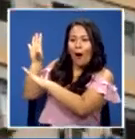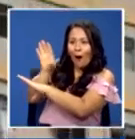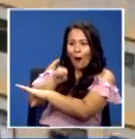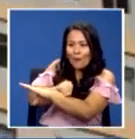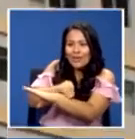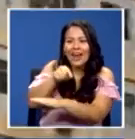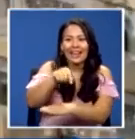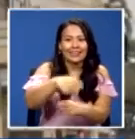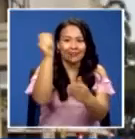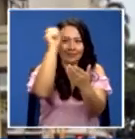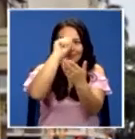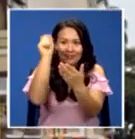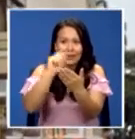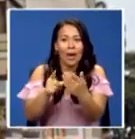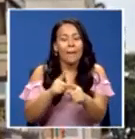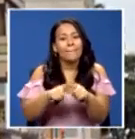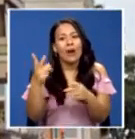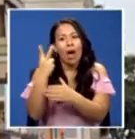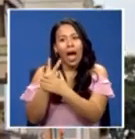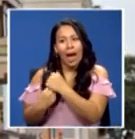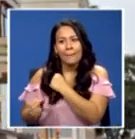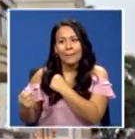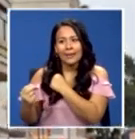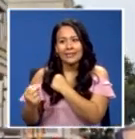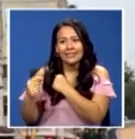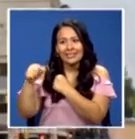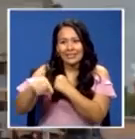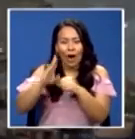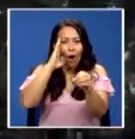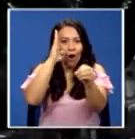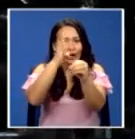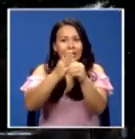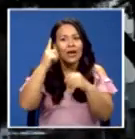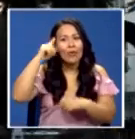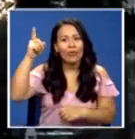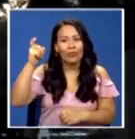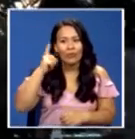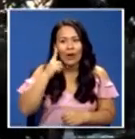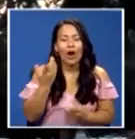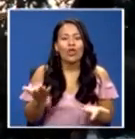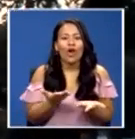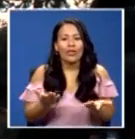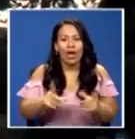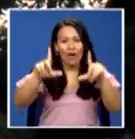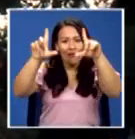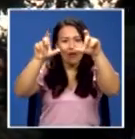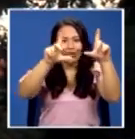física pero para ambas esta es una meta que aún sueñan con cumplir